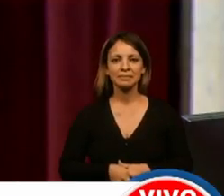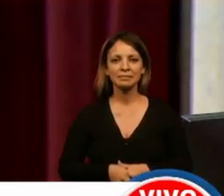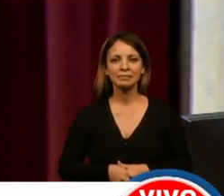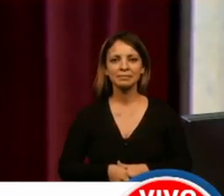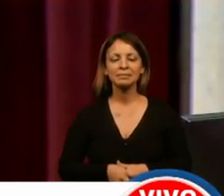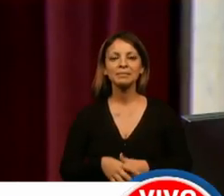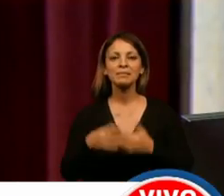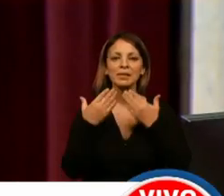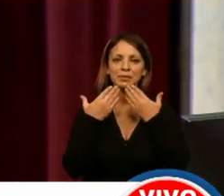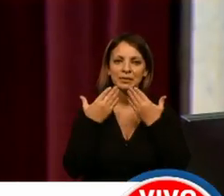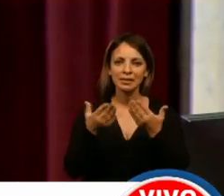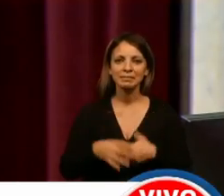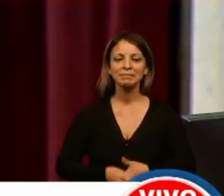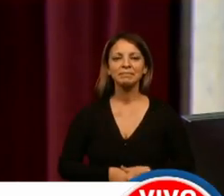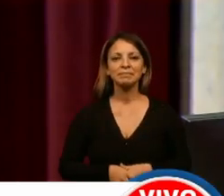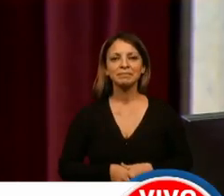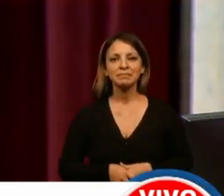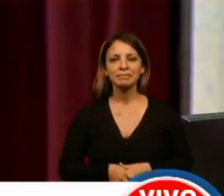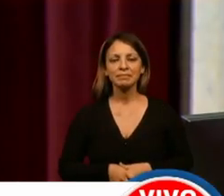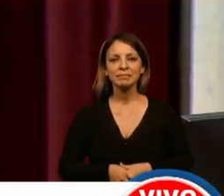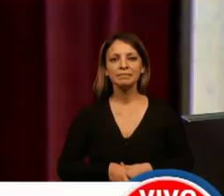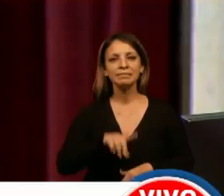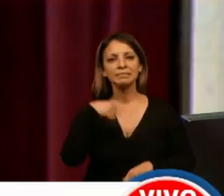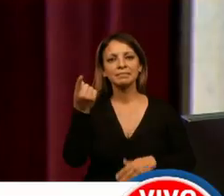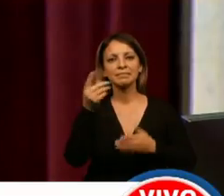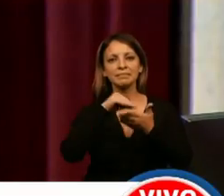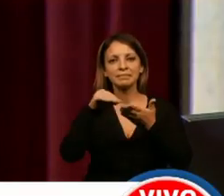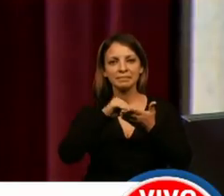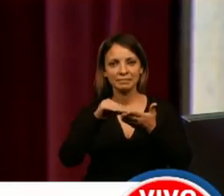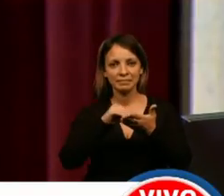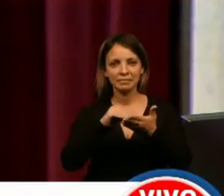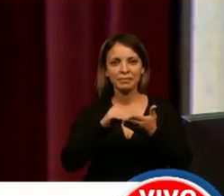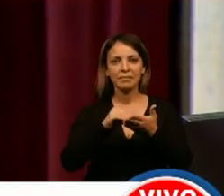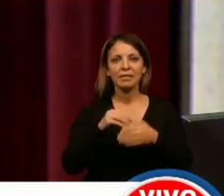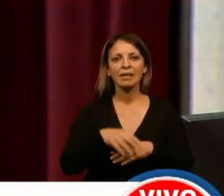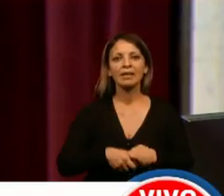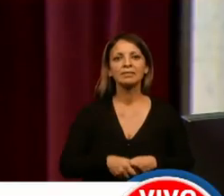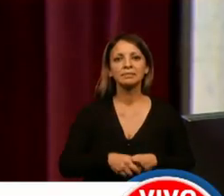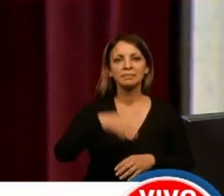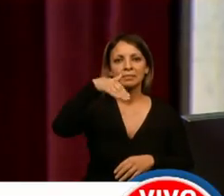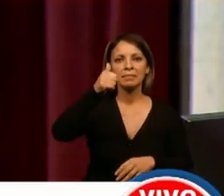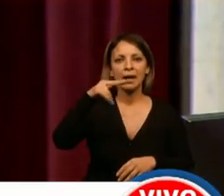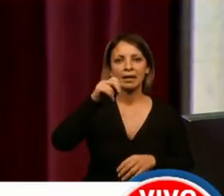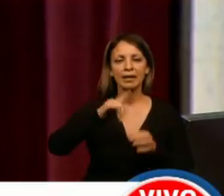muchas gracias diputado tiene la palabra la diputada claudia gabriela márquez